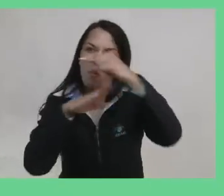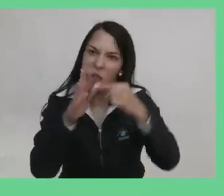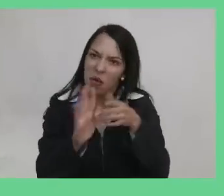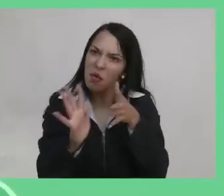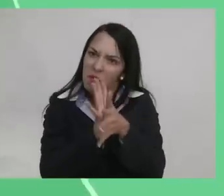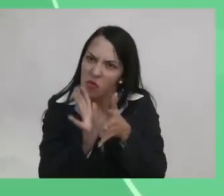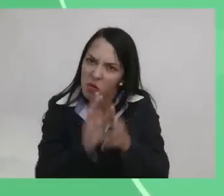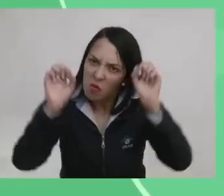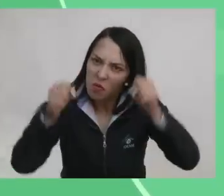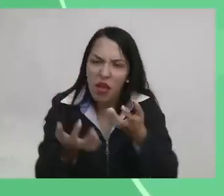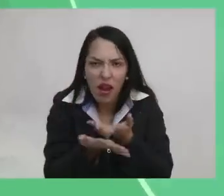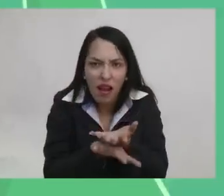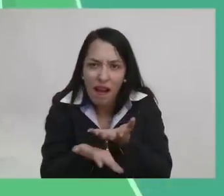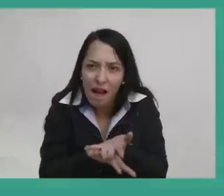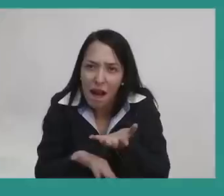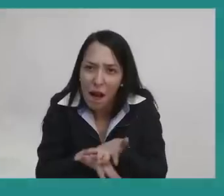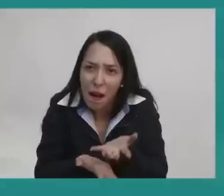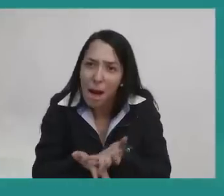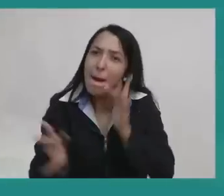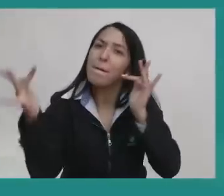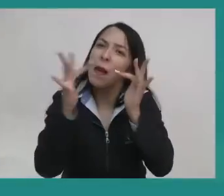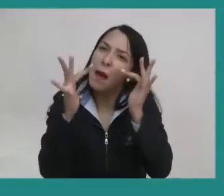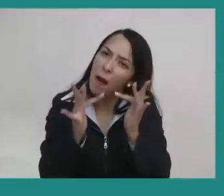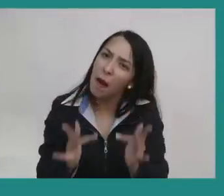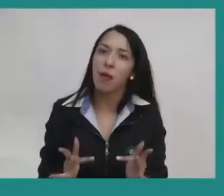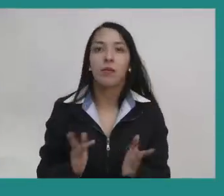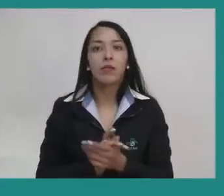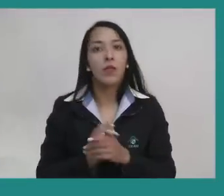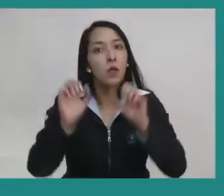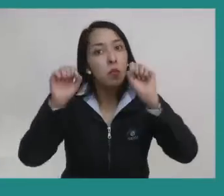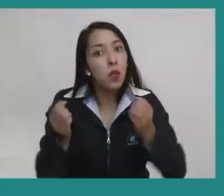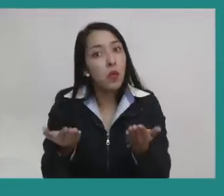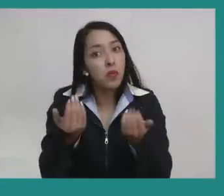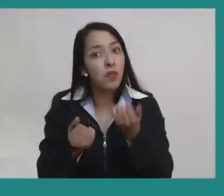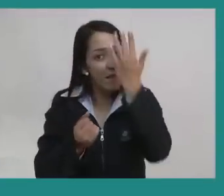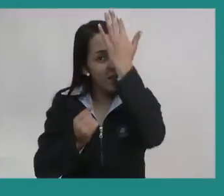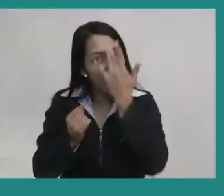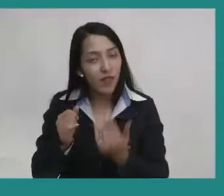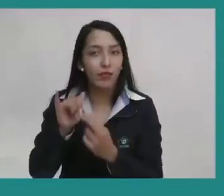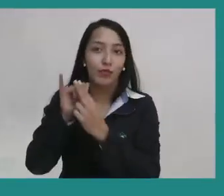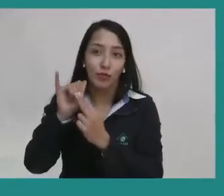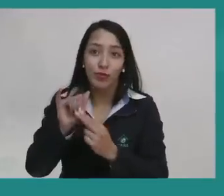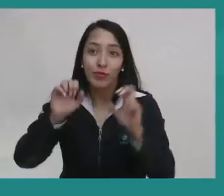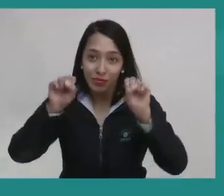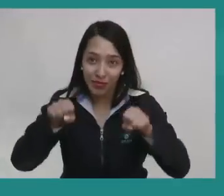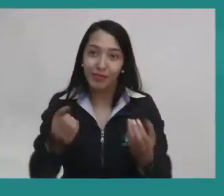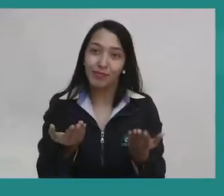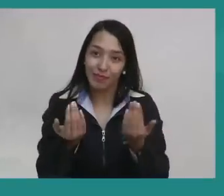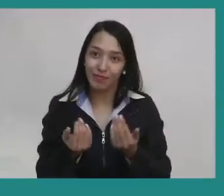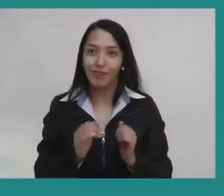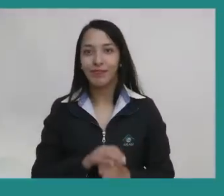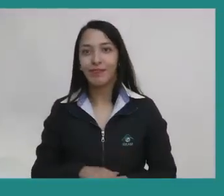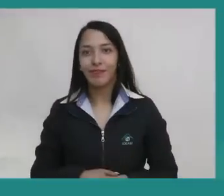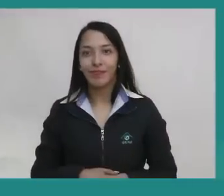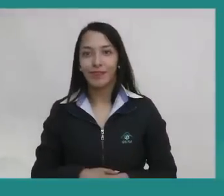recomendaciones y muchas opciones de interacción. Síganos a través de nuestras redes sociales. Gracias por